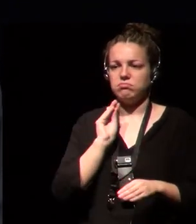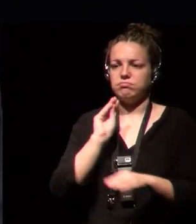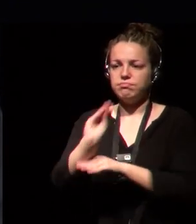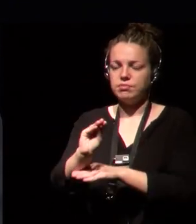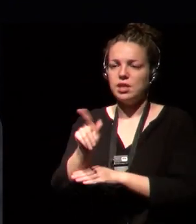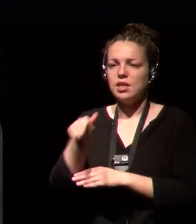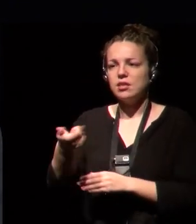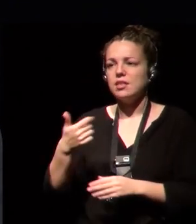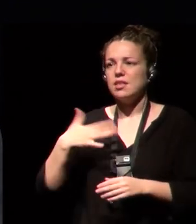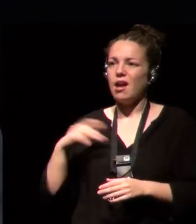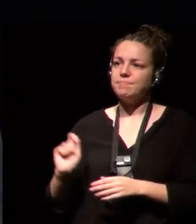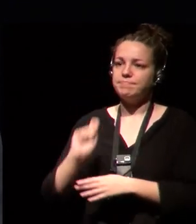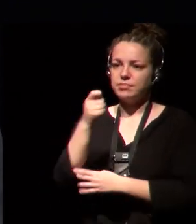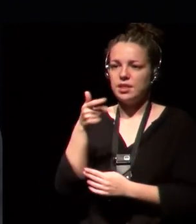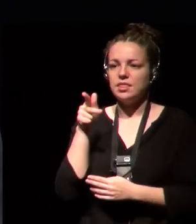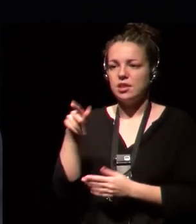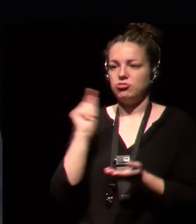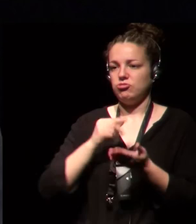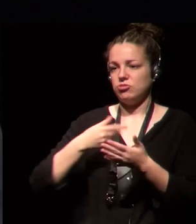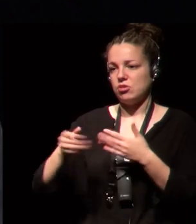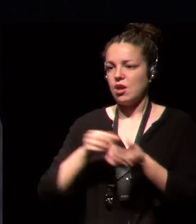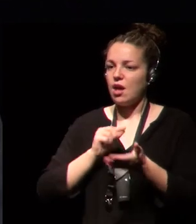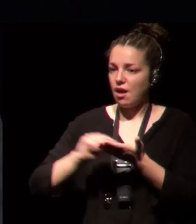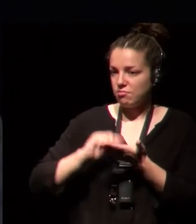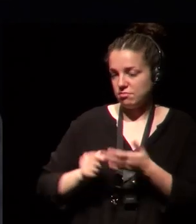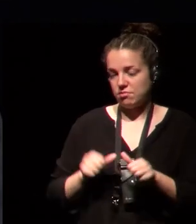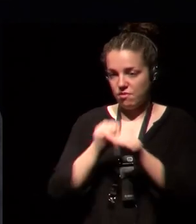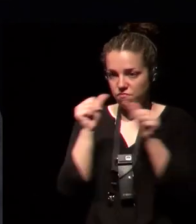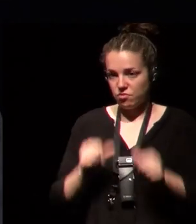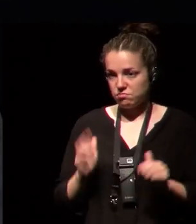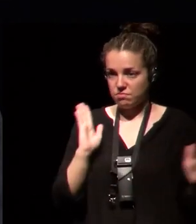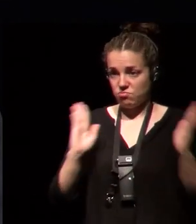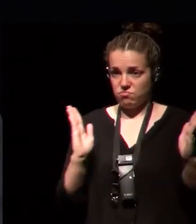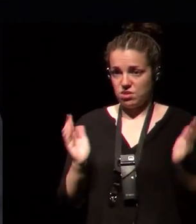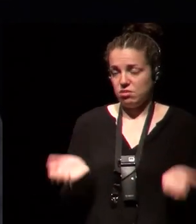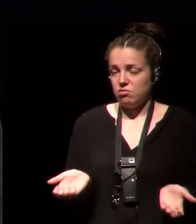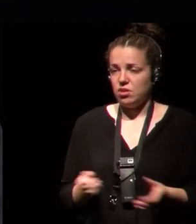were working. En las que se funcionaba, and that project, en este momento. Y el proyecto